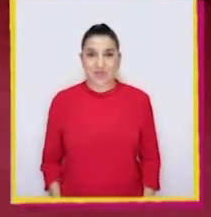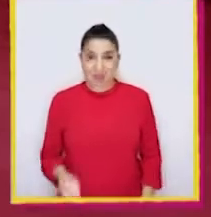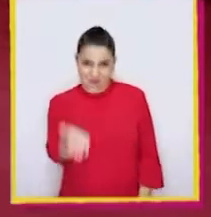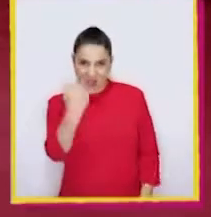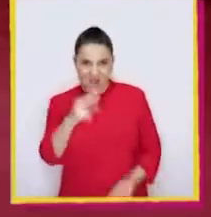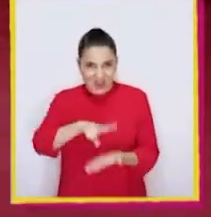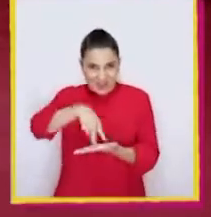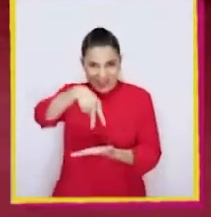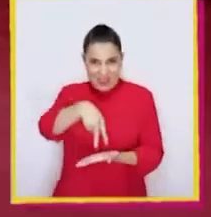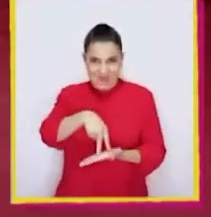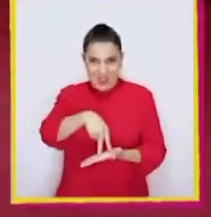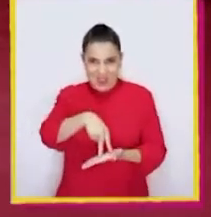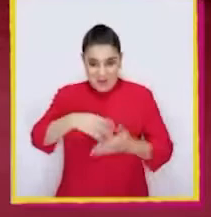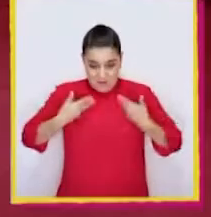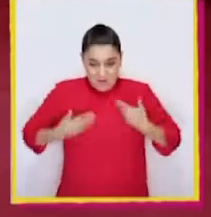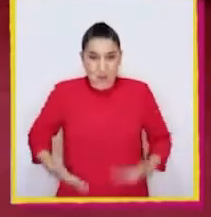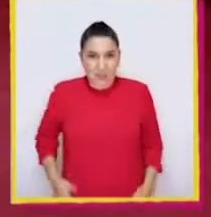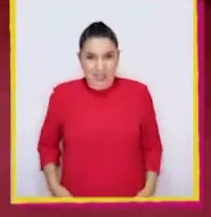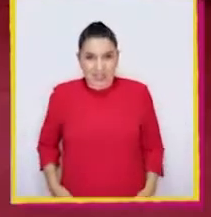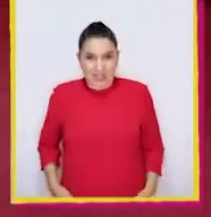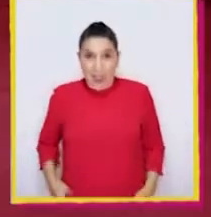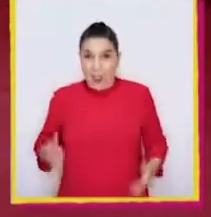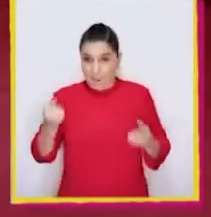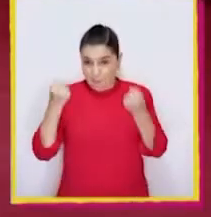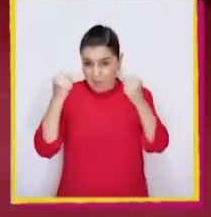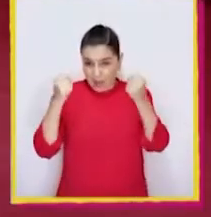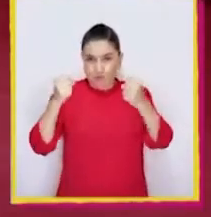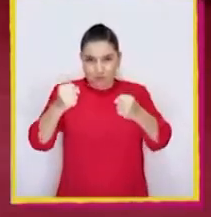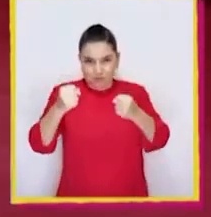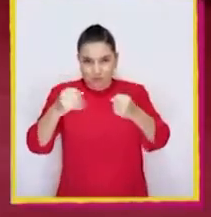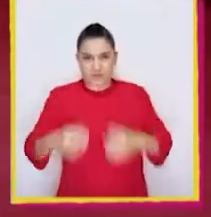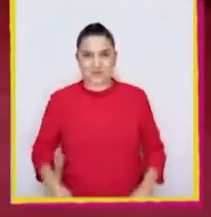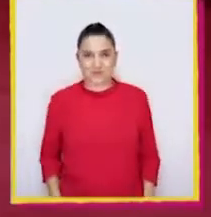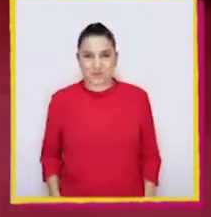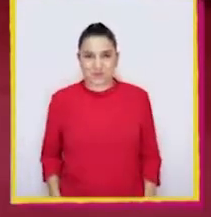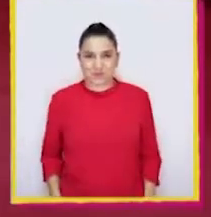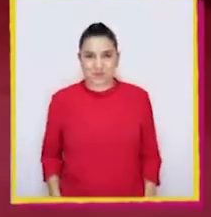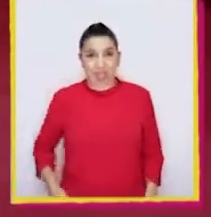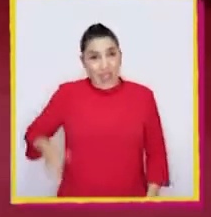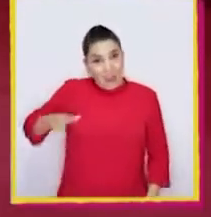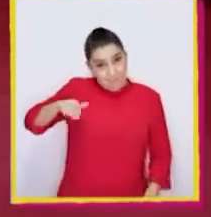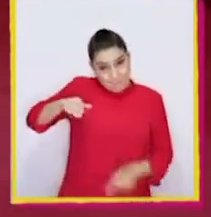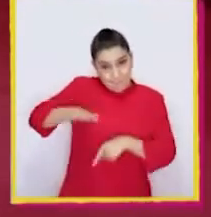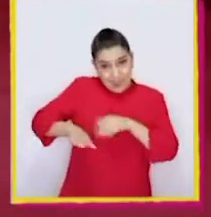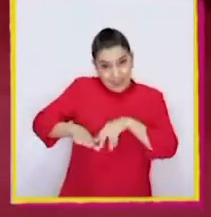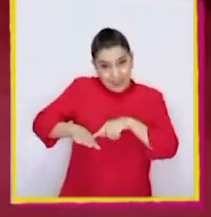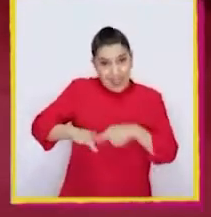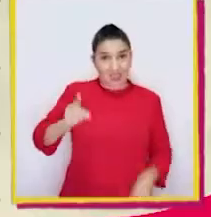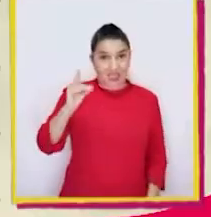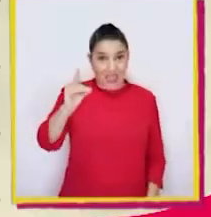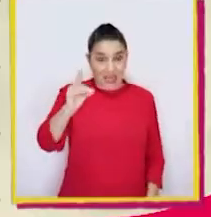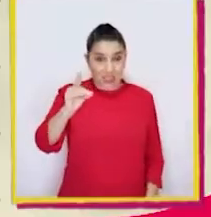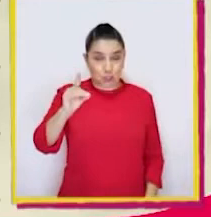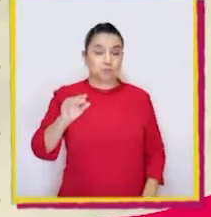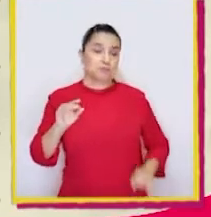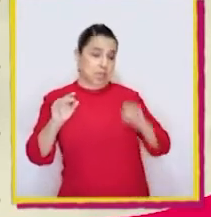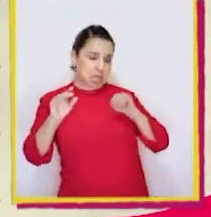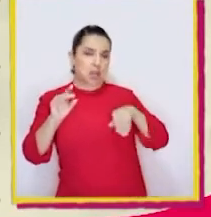Entonces, de pie conmigo y postura. Manos en altos y el pie derecho sigue al